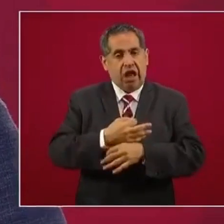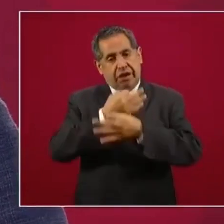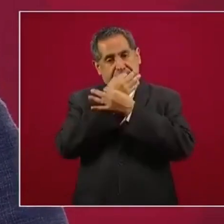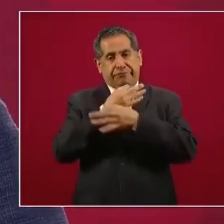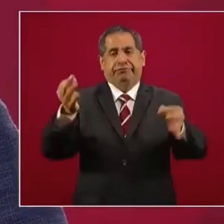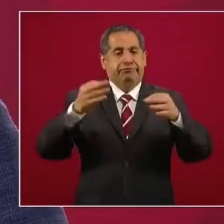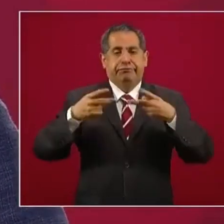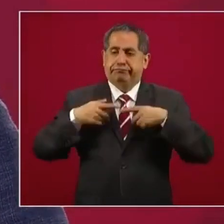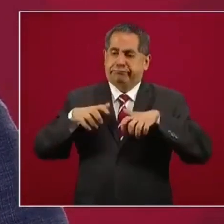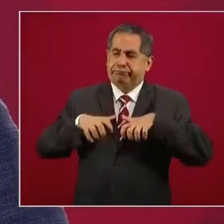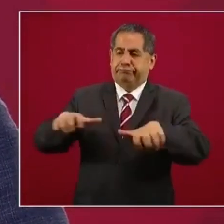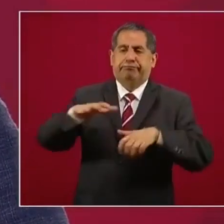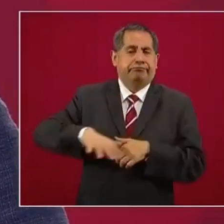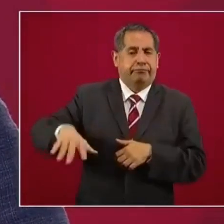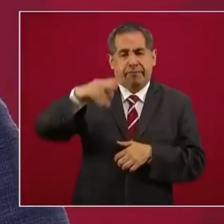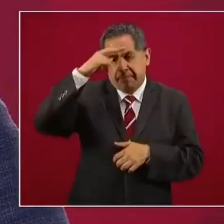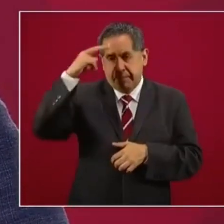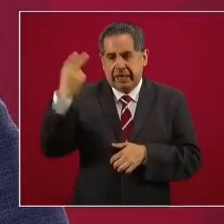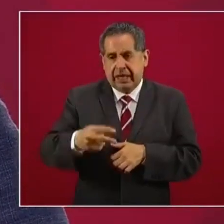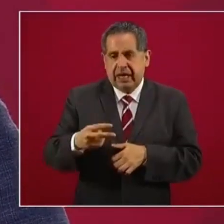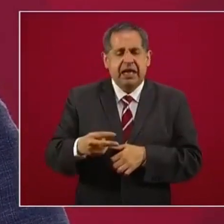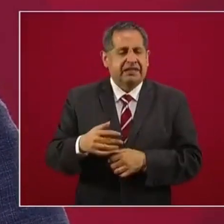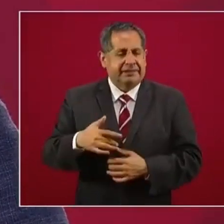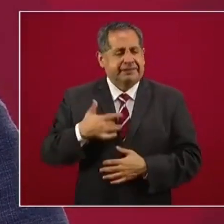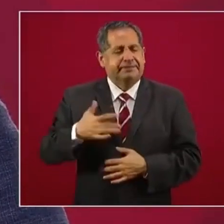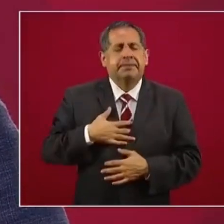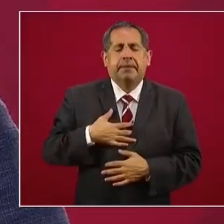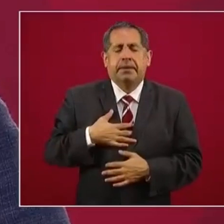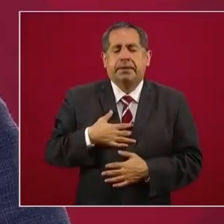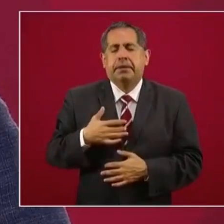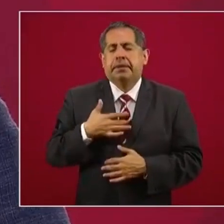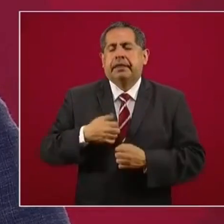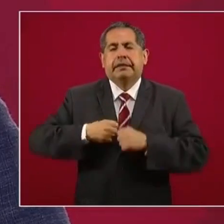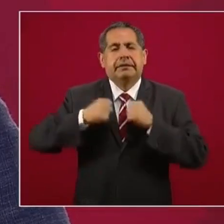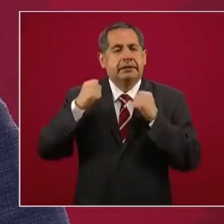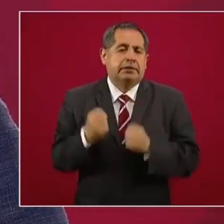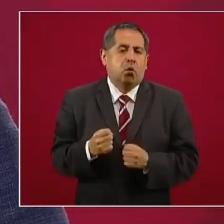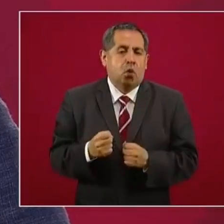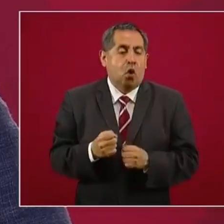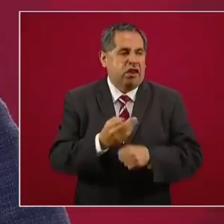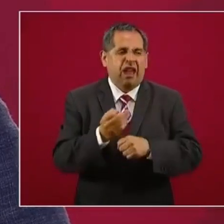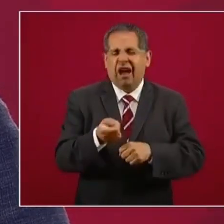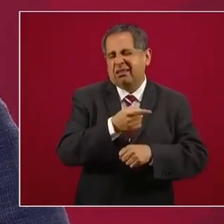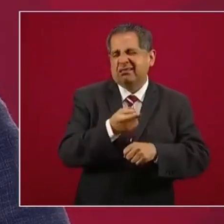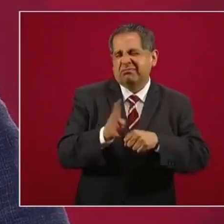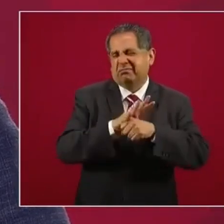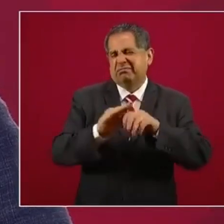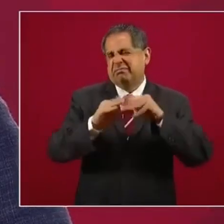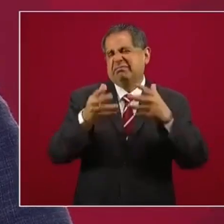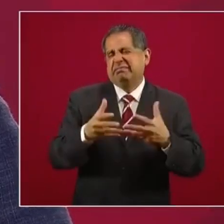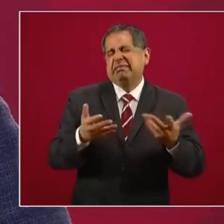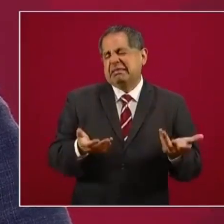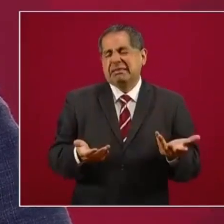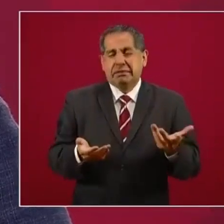mensaje para la población mexicana que nos va a dar certidumbre ante esta epidemia y que desde luego es